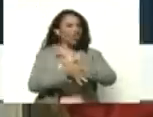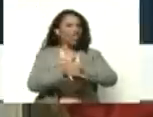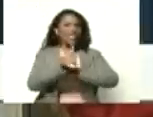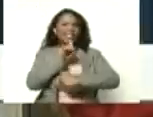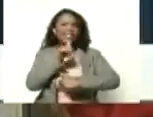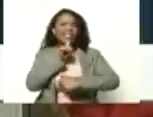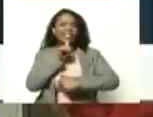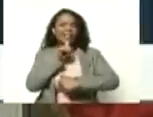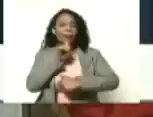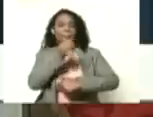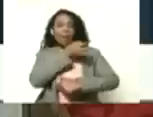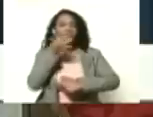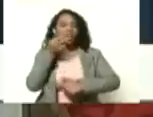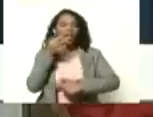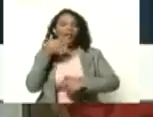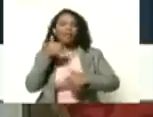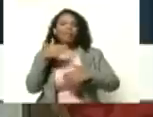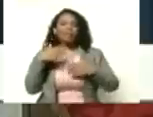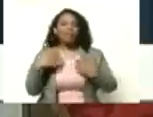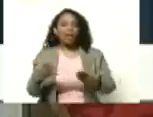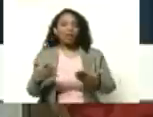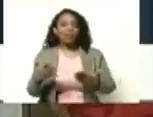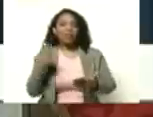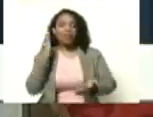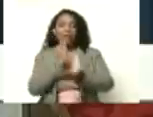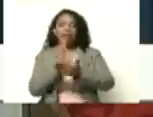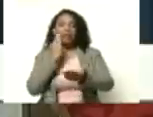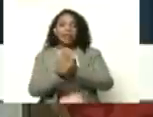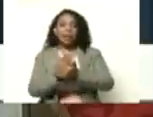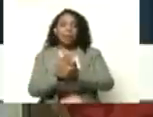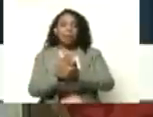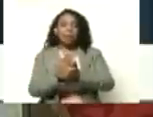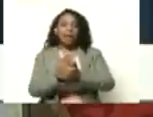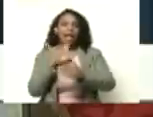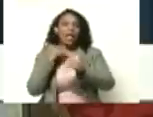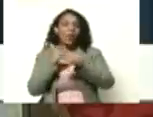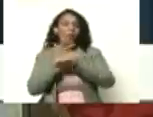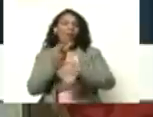una cuerda perfecta que siempre fue burda